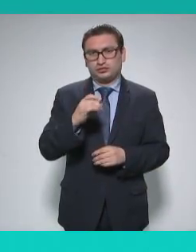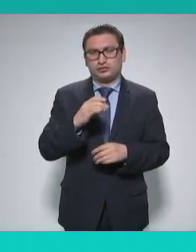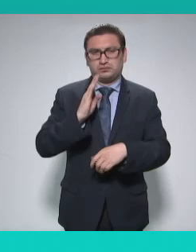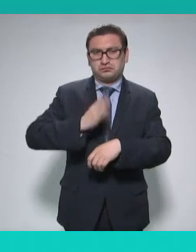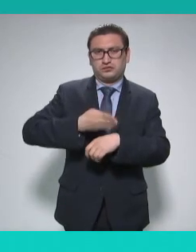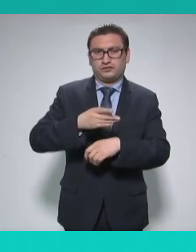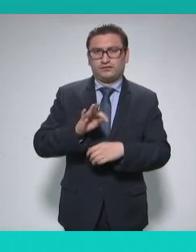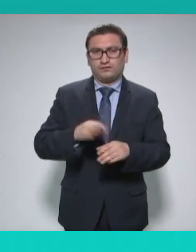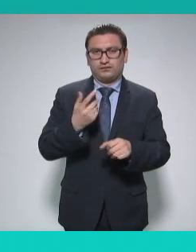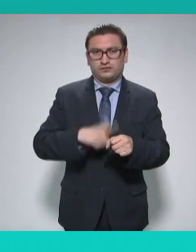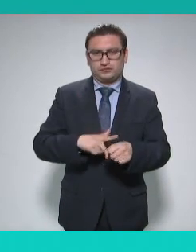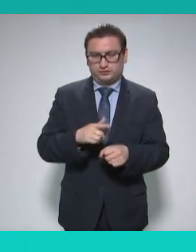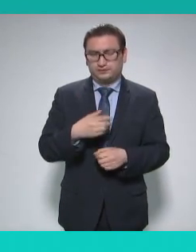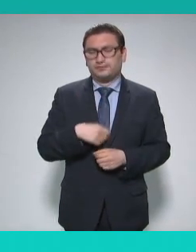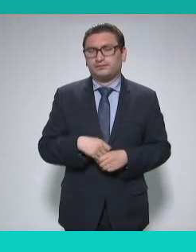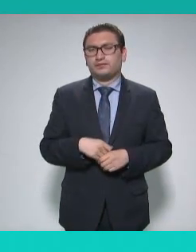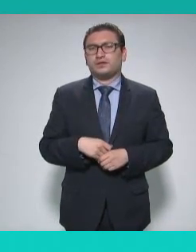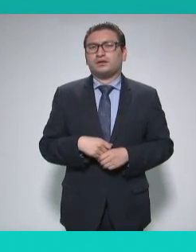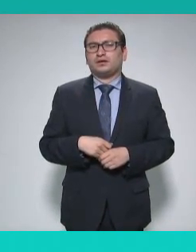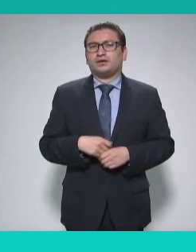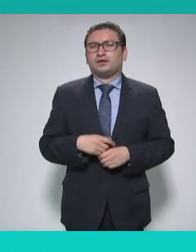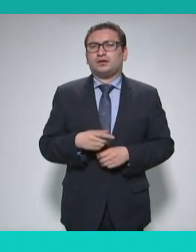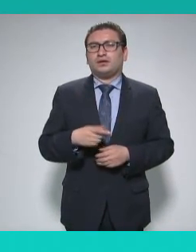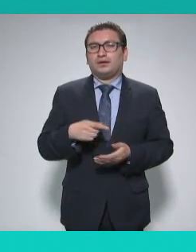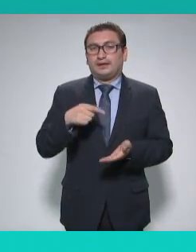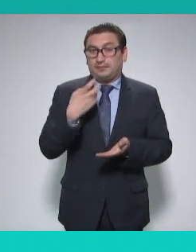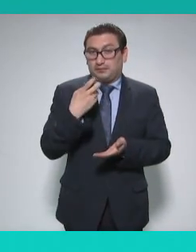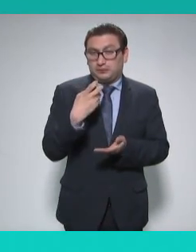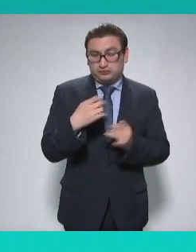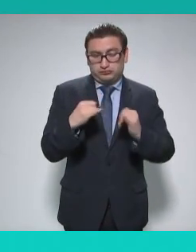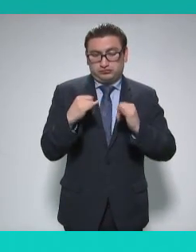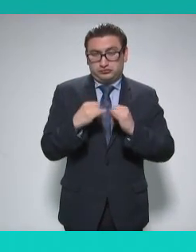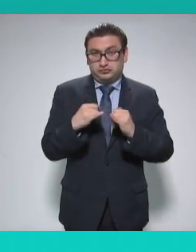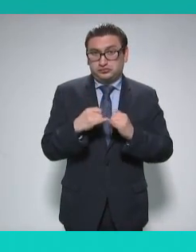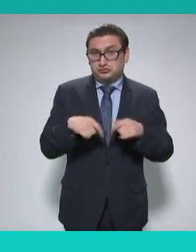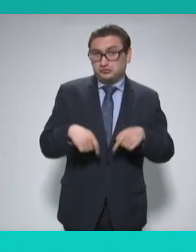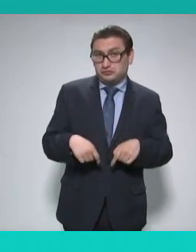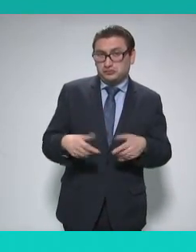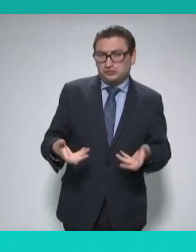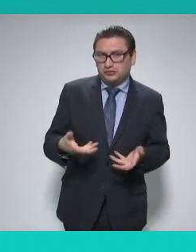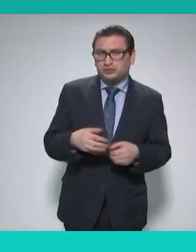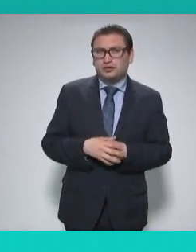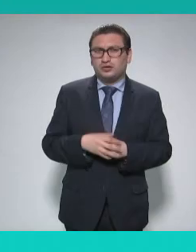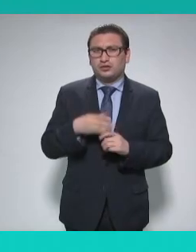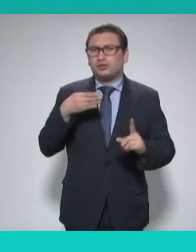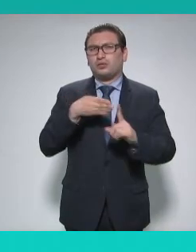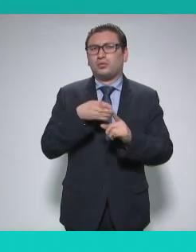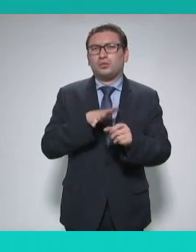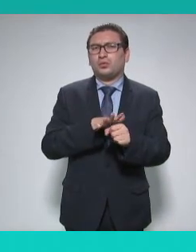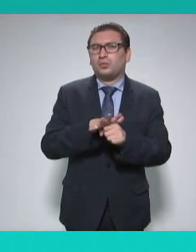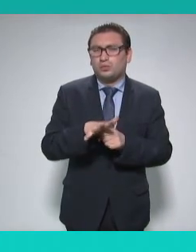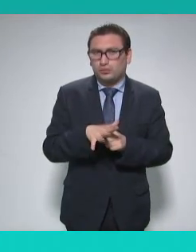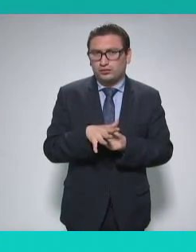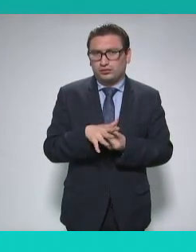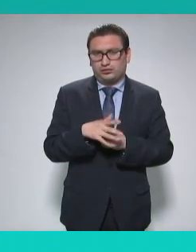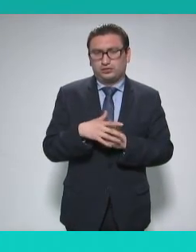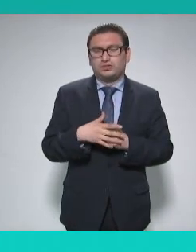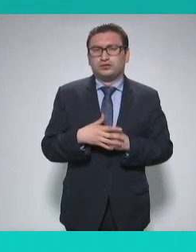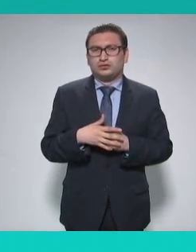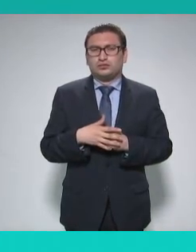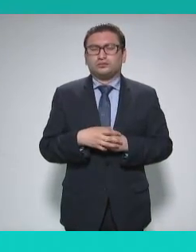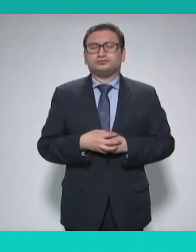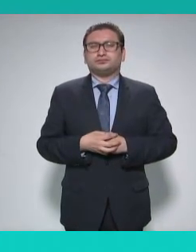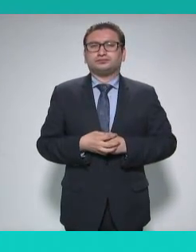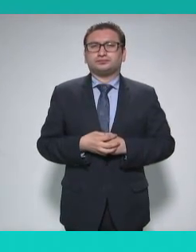caso quiero destacar que este instituto no pretende en ningún momento y bajo ninguna circunstancia